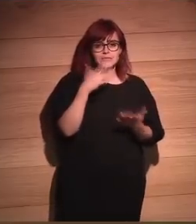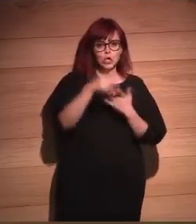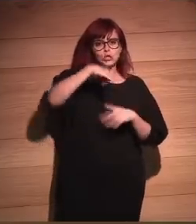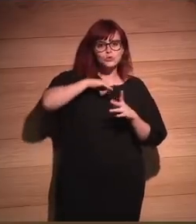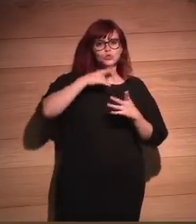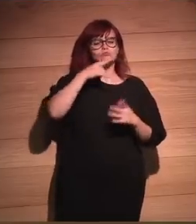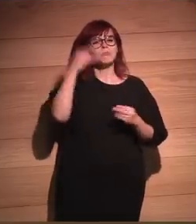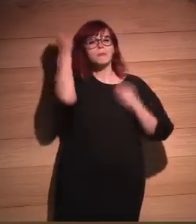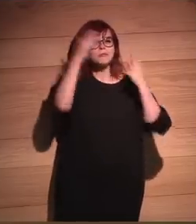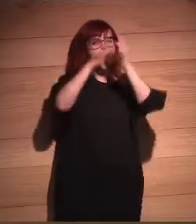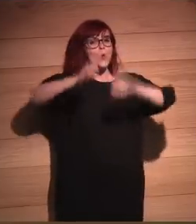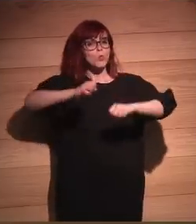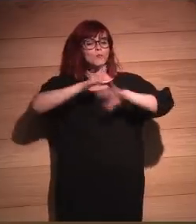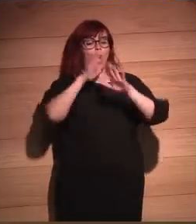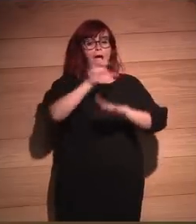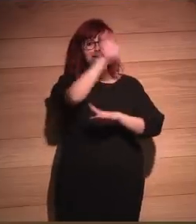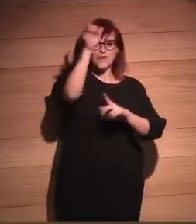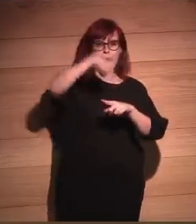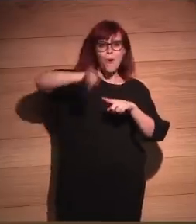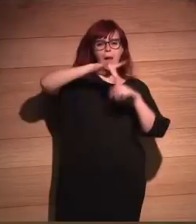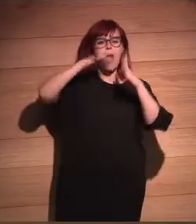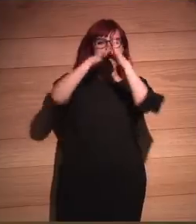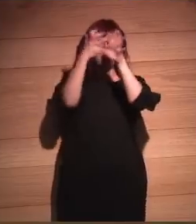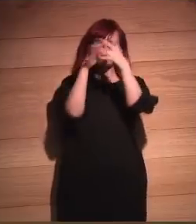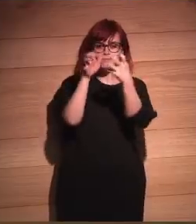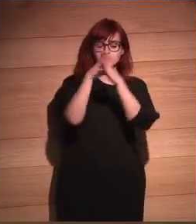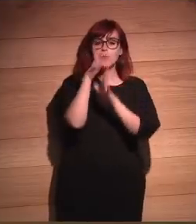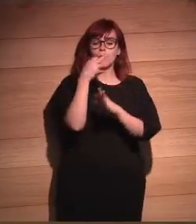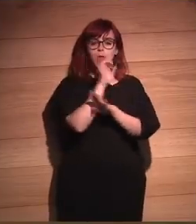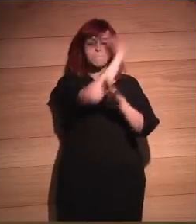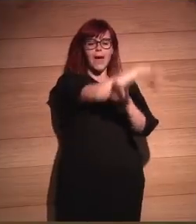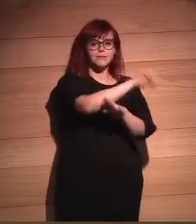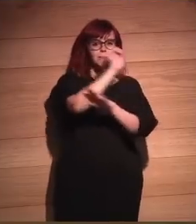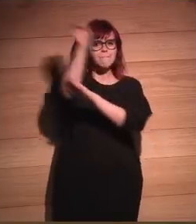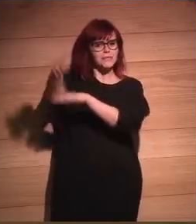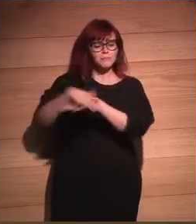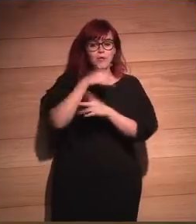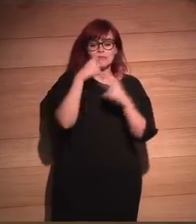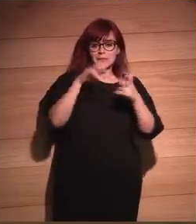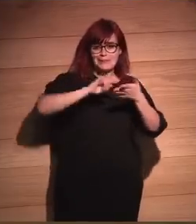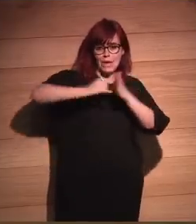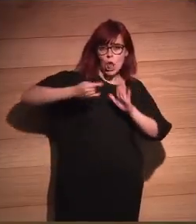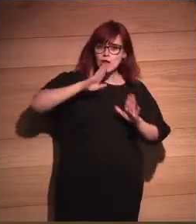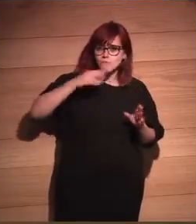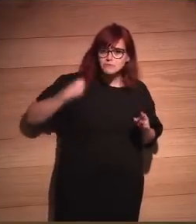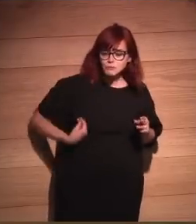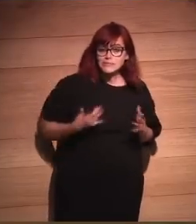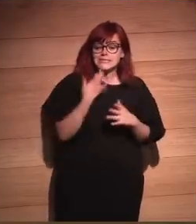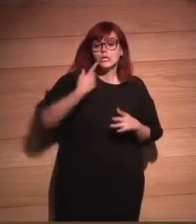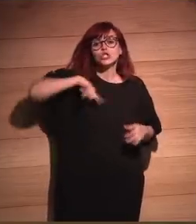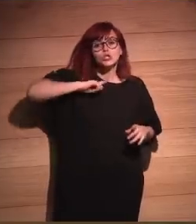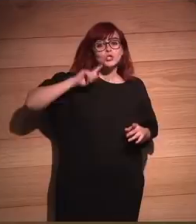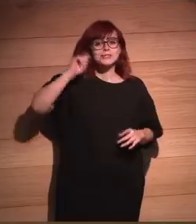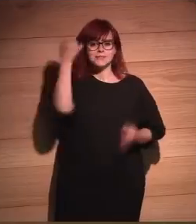defensa. Bueno, pues esto mismo se puede trasladar también a otros aspectos de generación de tecnologías, etcétera. Si